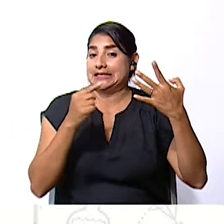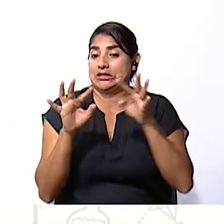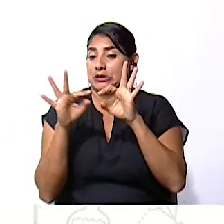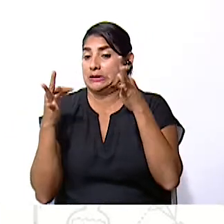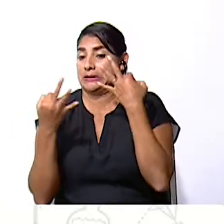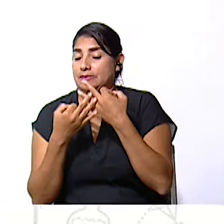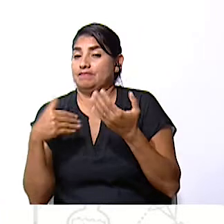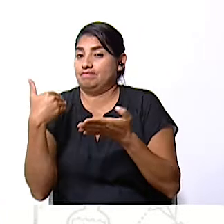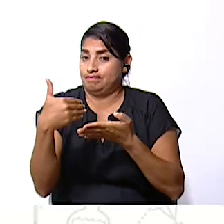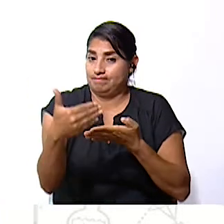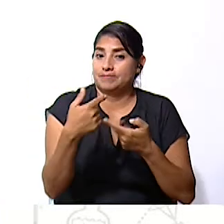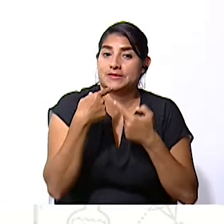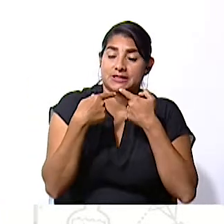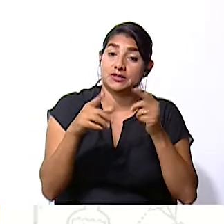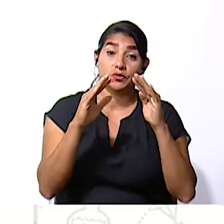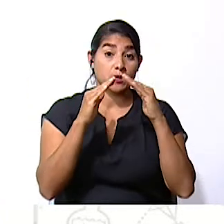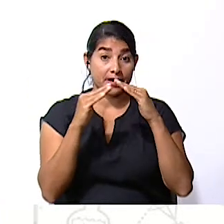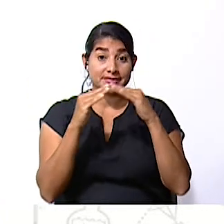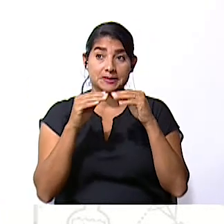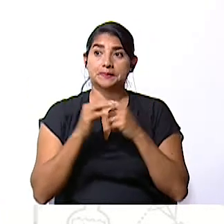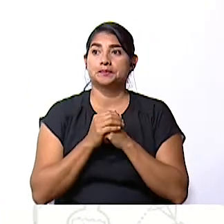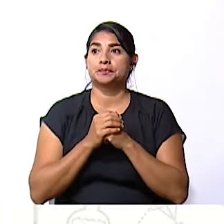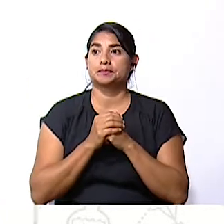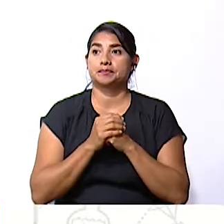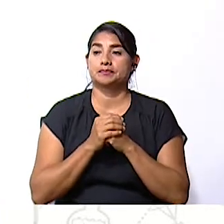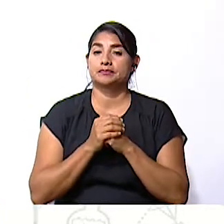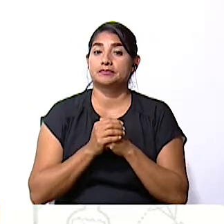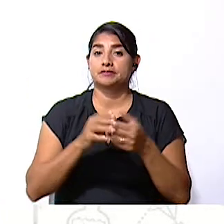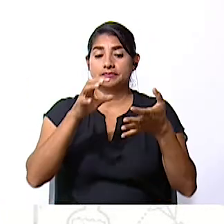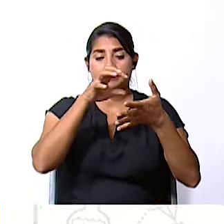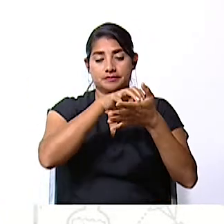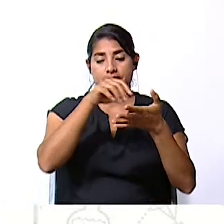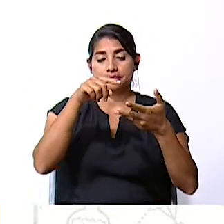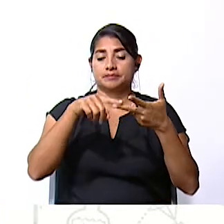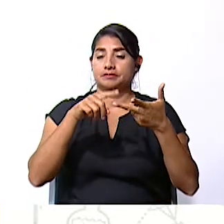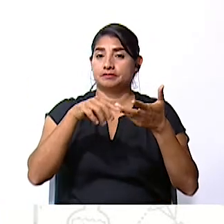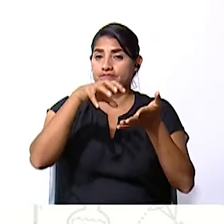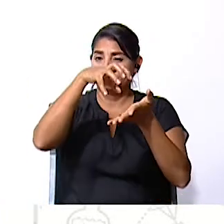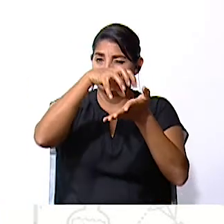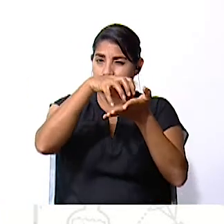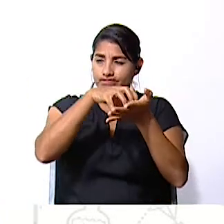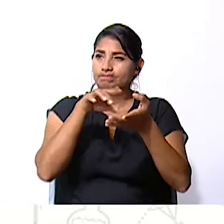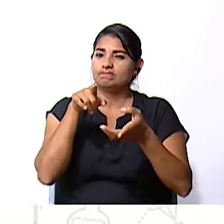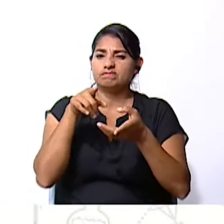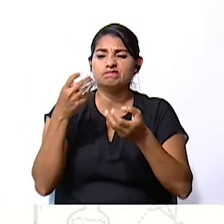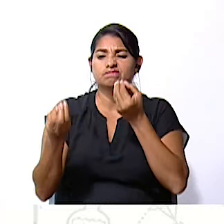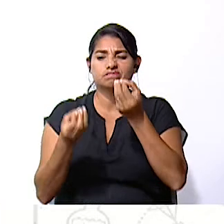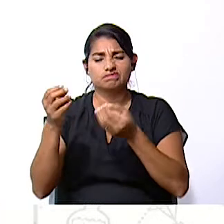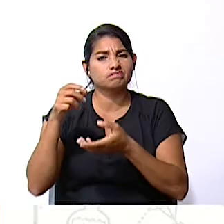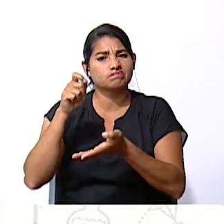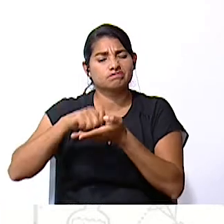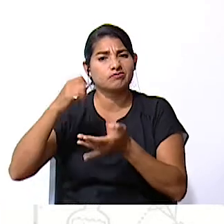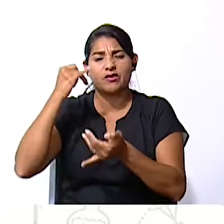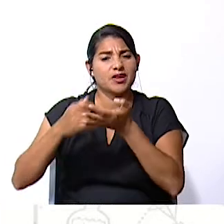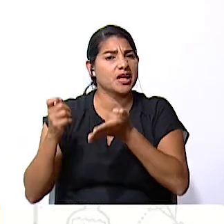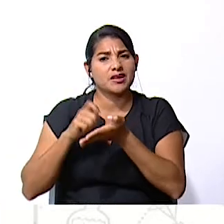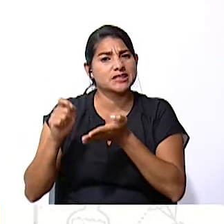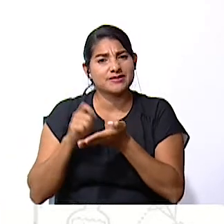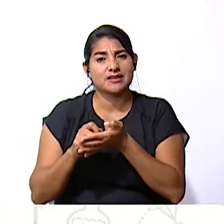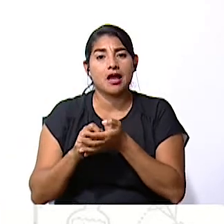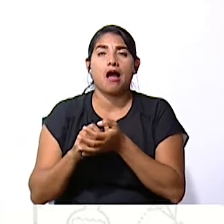decir constantemente en sus hogares. Y en el tercer párrafo, ¿qué vamos a colocar en el tercer